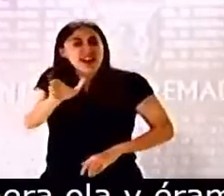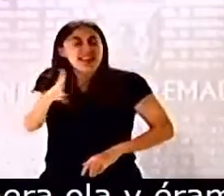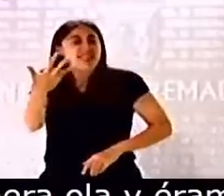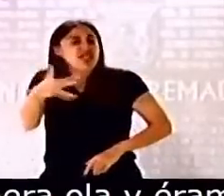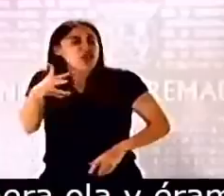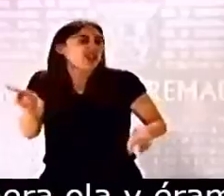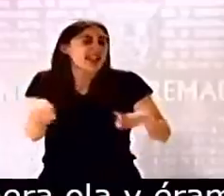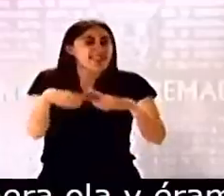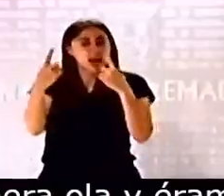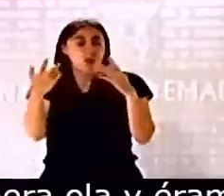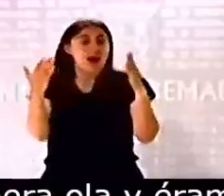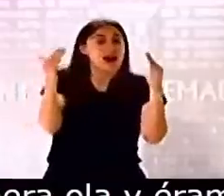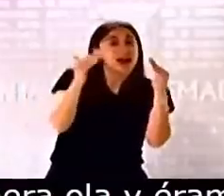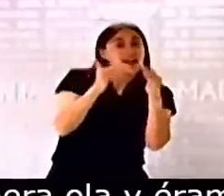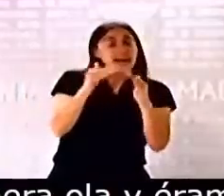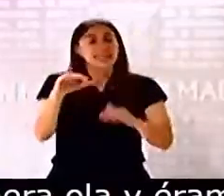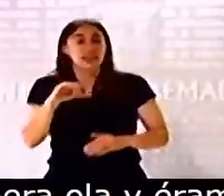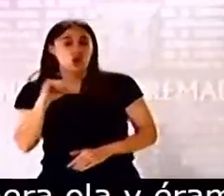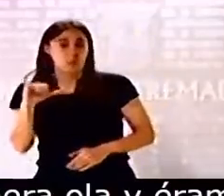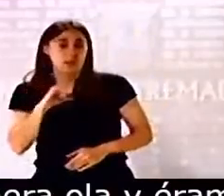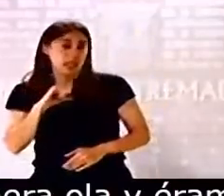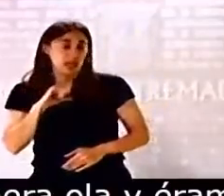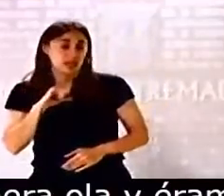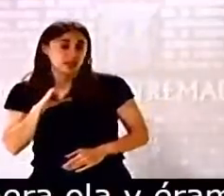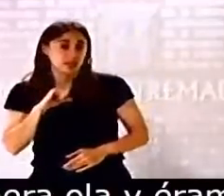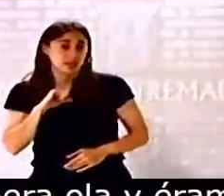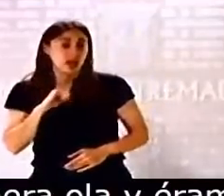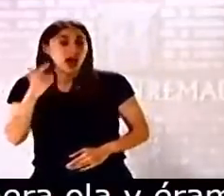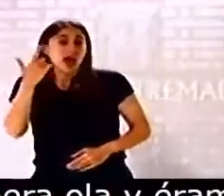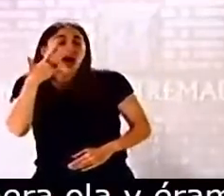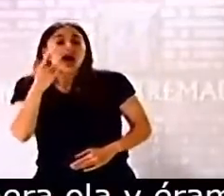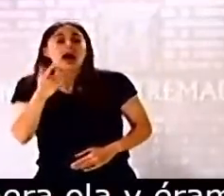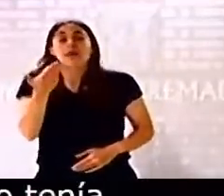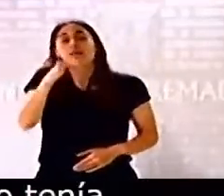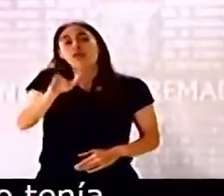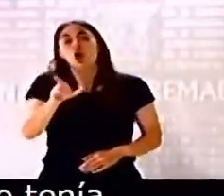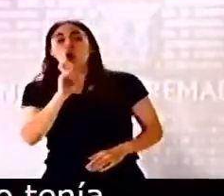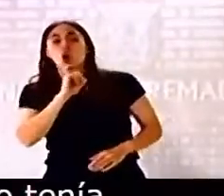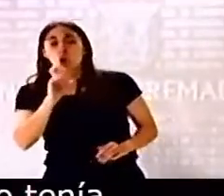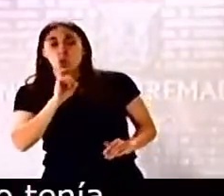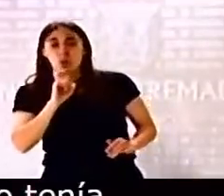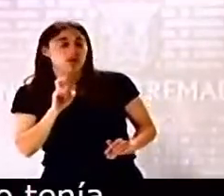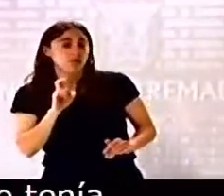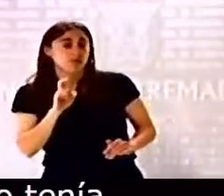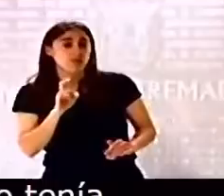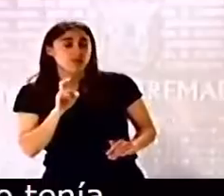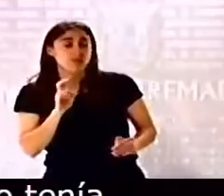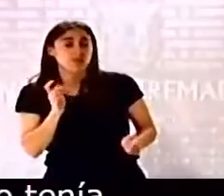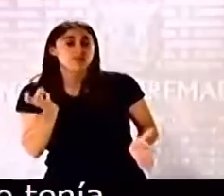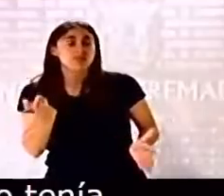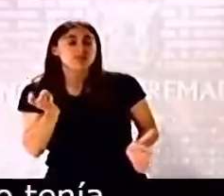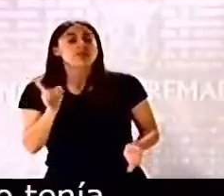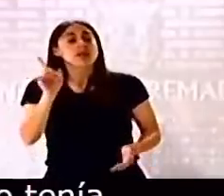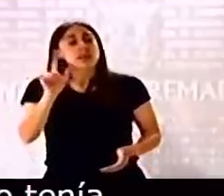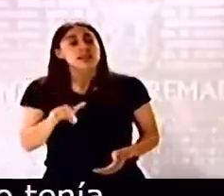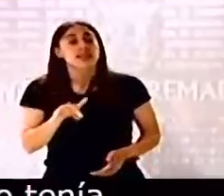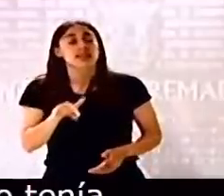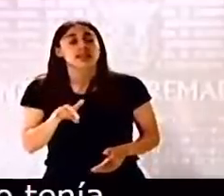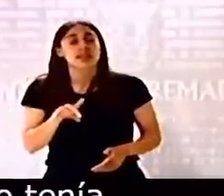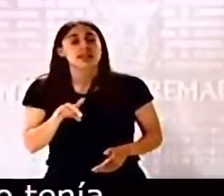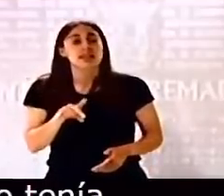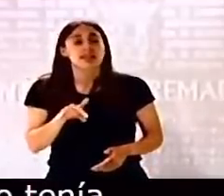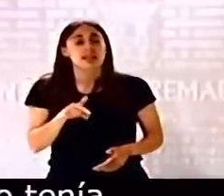si es en domicilio o en hospital, cómo se haya producido el fallecimiento y por qué medio